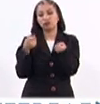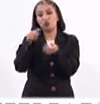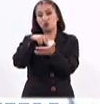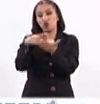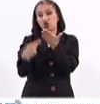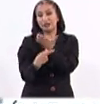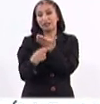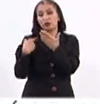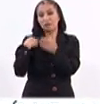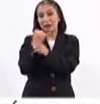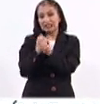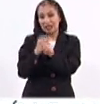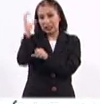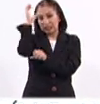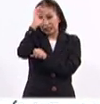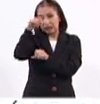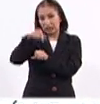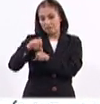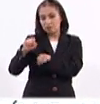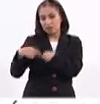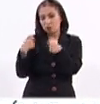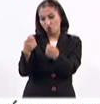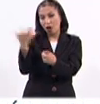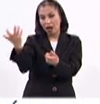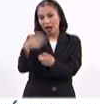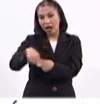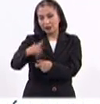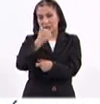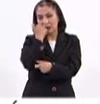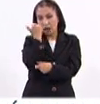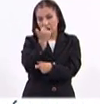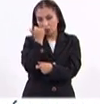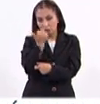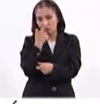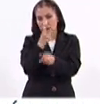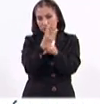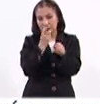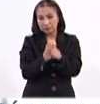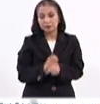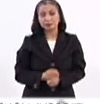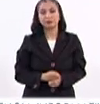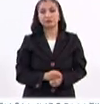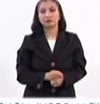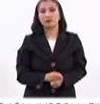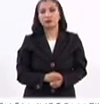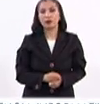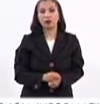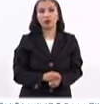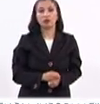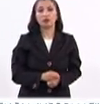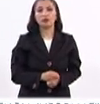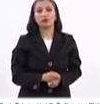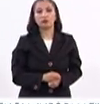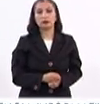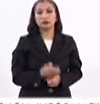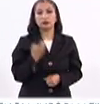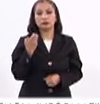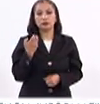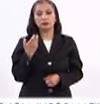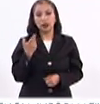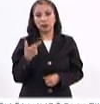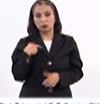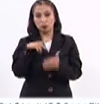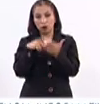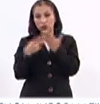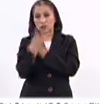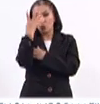los proyectos de investigación científica que realiza los estudiantes invitados. Es